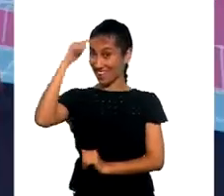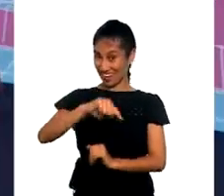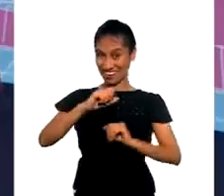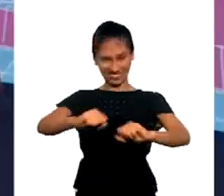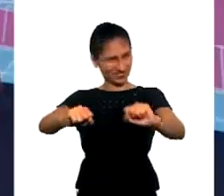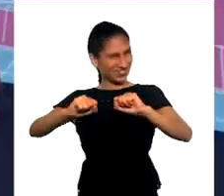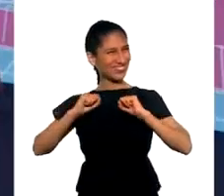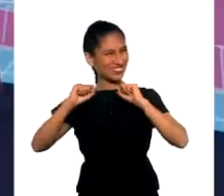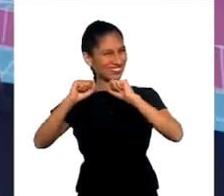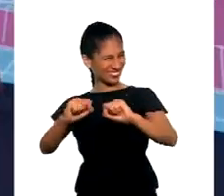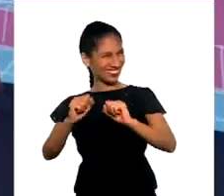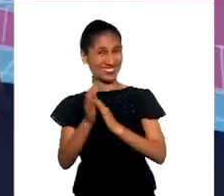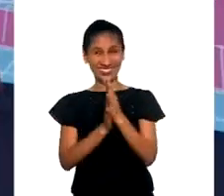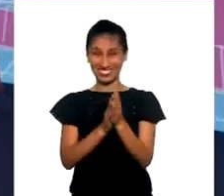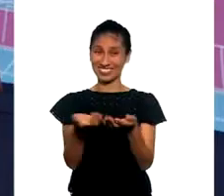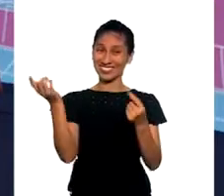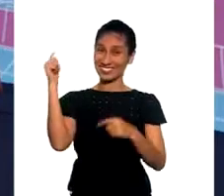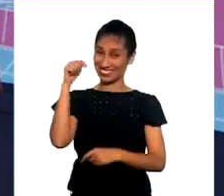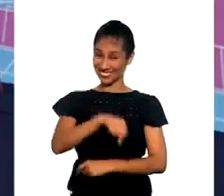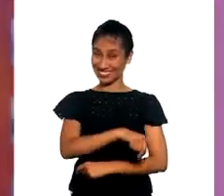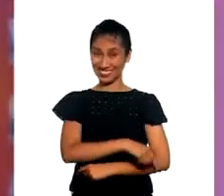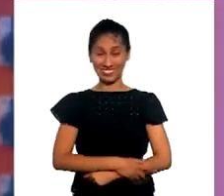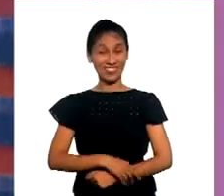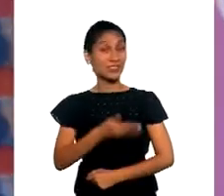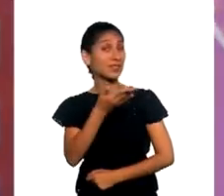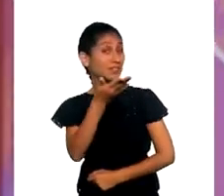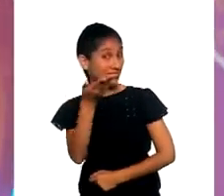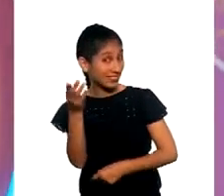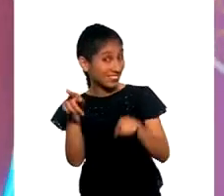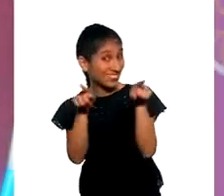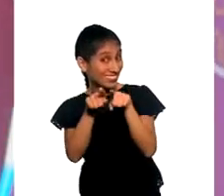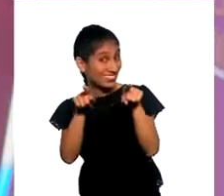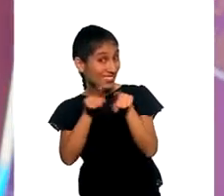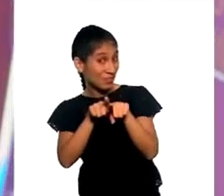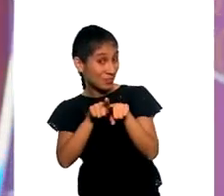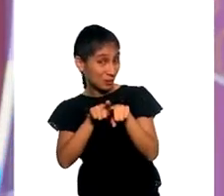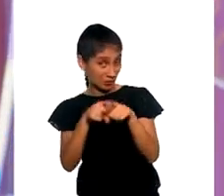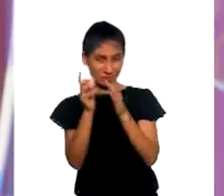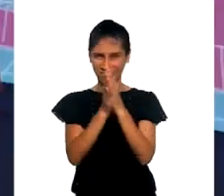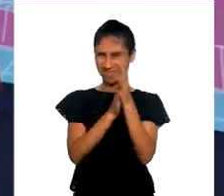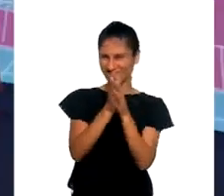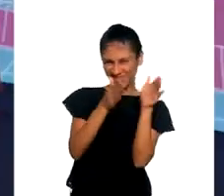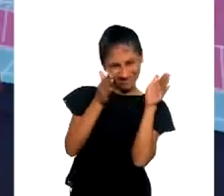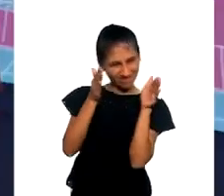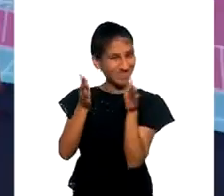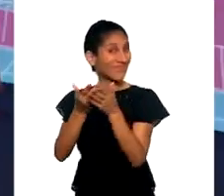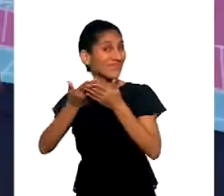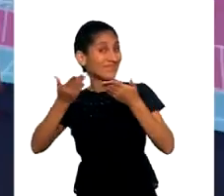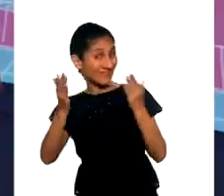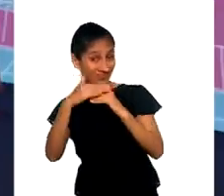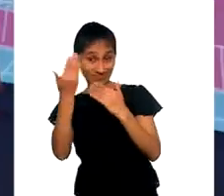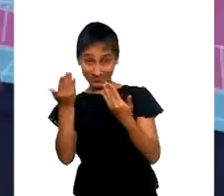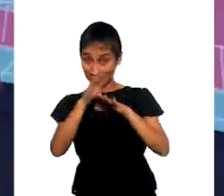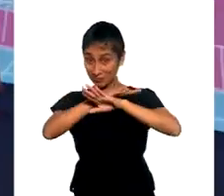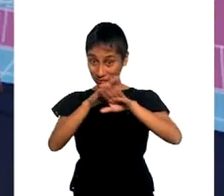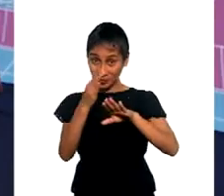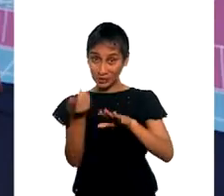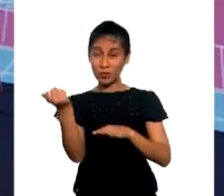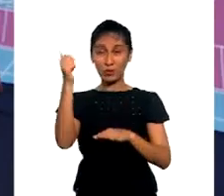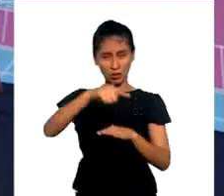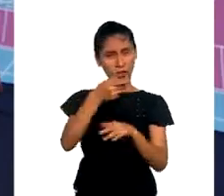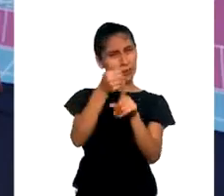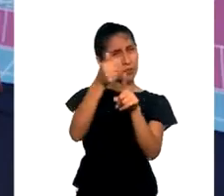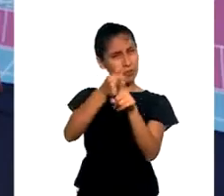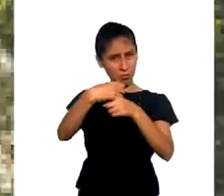recargadas y recargados ustedes también prepárense porque al terminar podrán